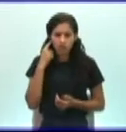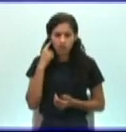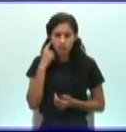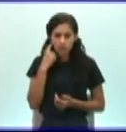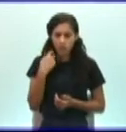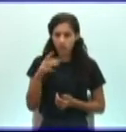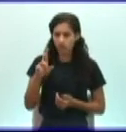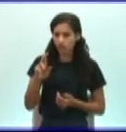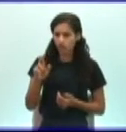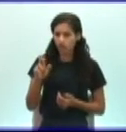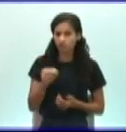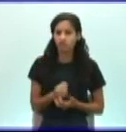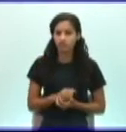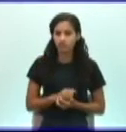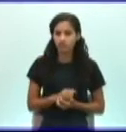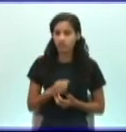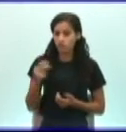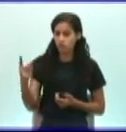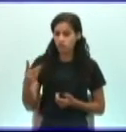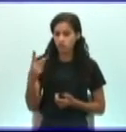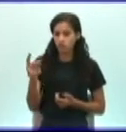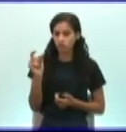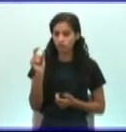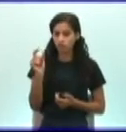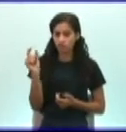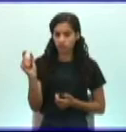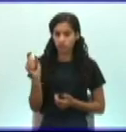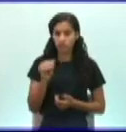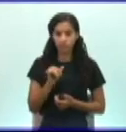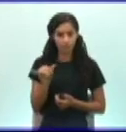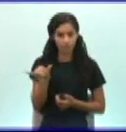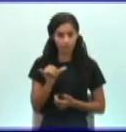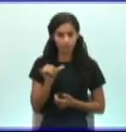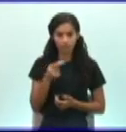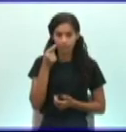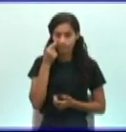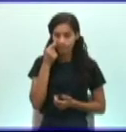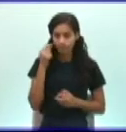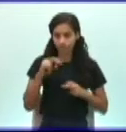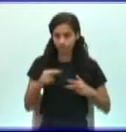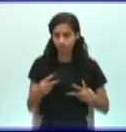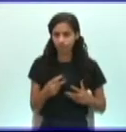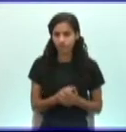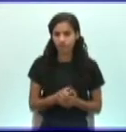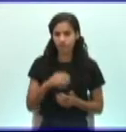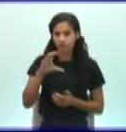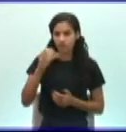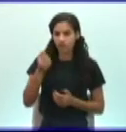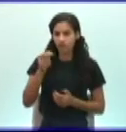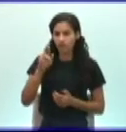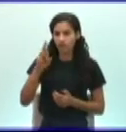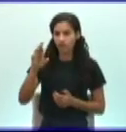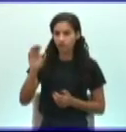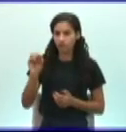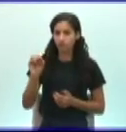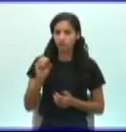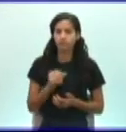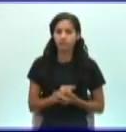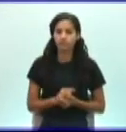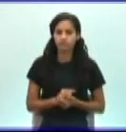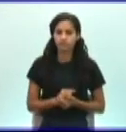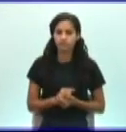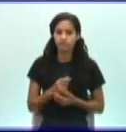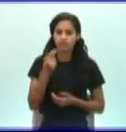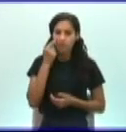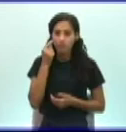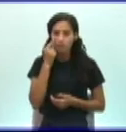sonido rrr? En la segunda sílaba. Volvamos a escuchar, carro.